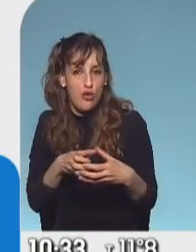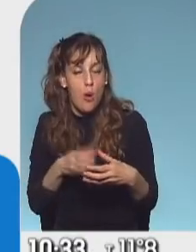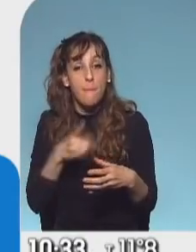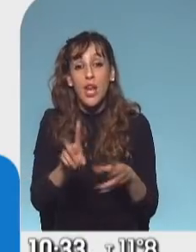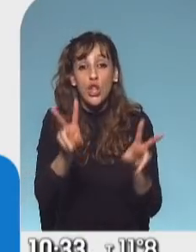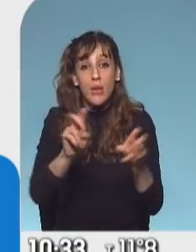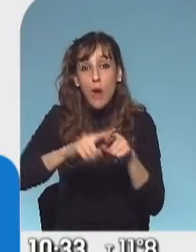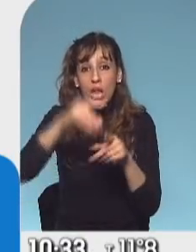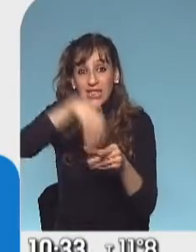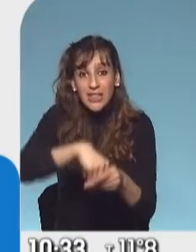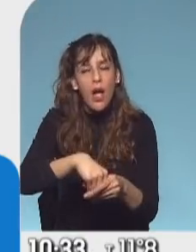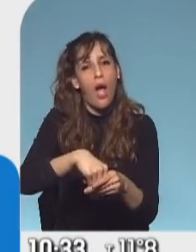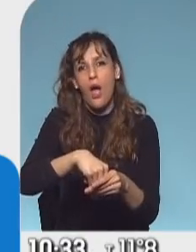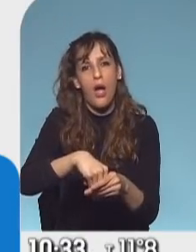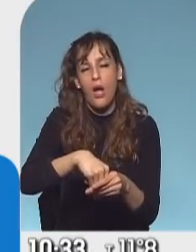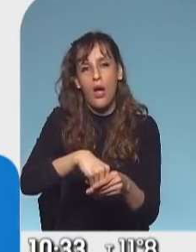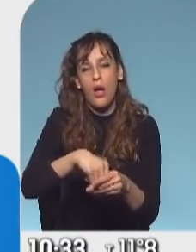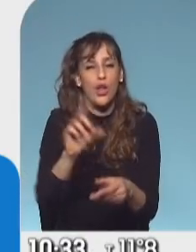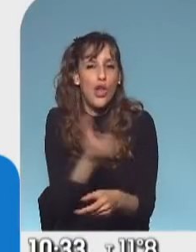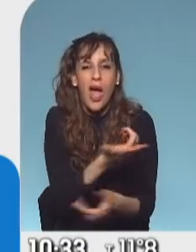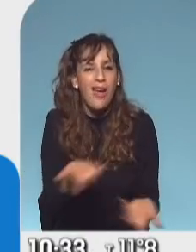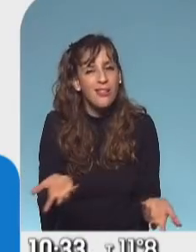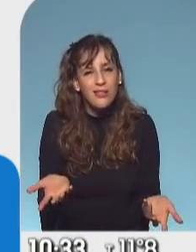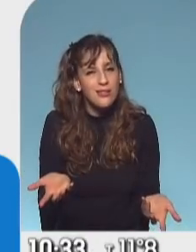política, no podemos quedar